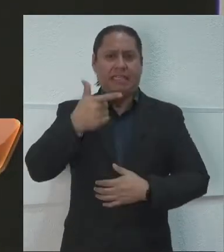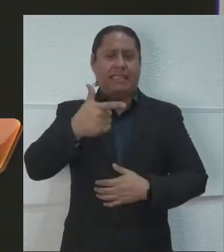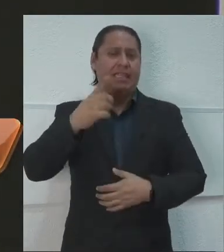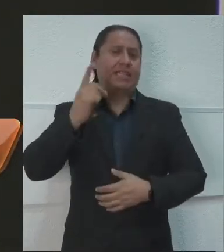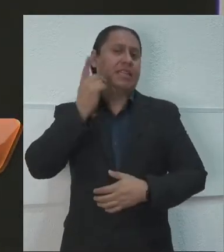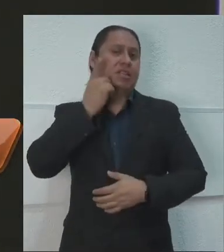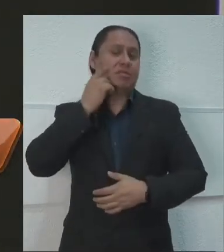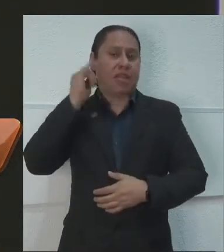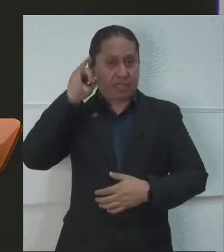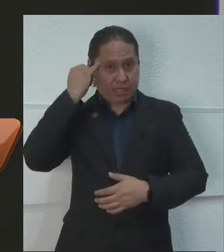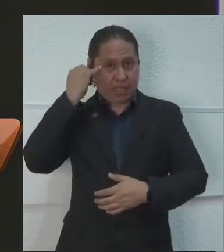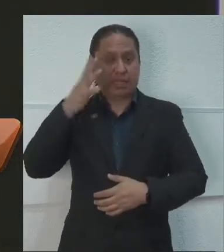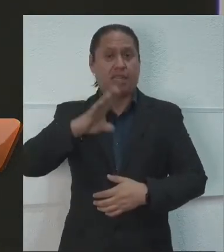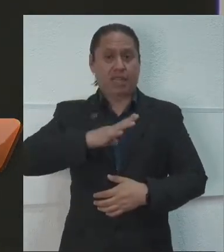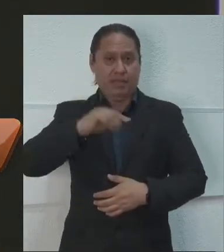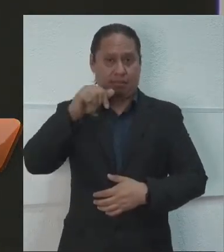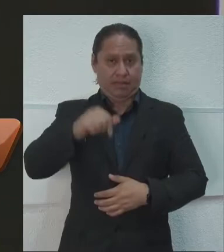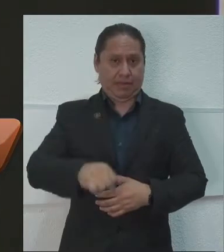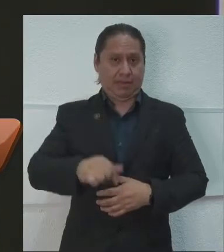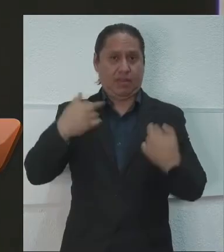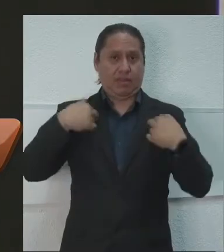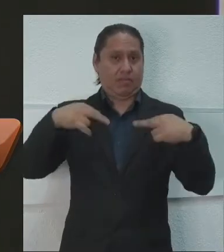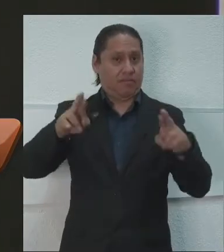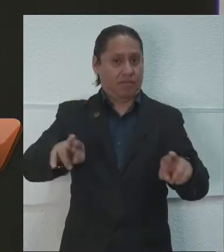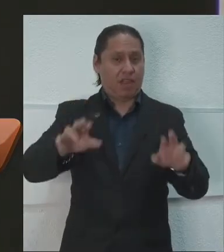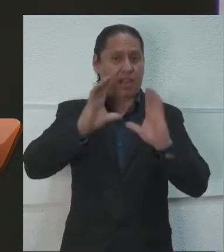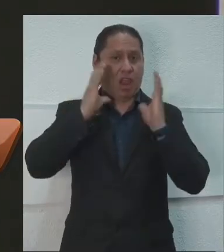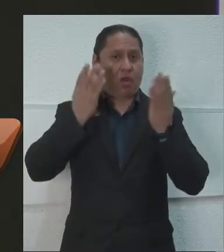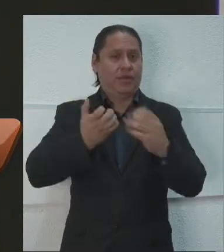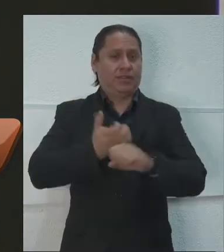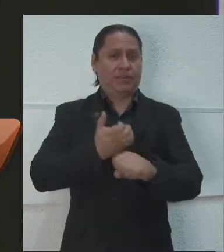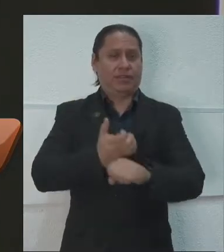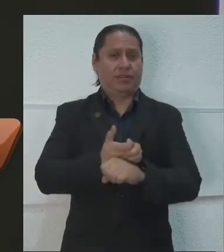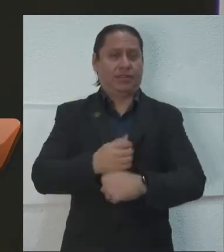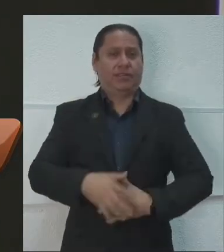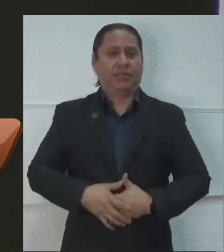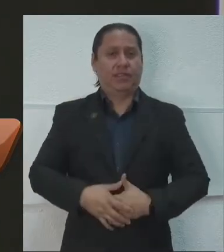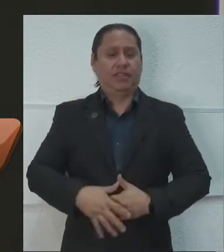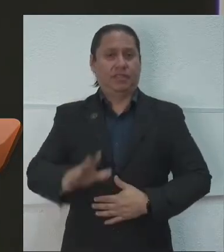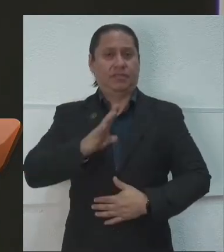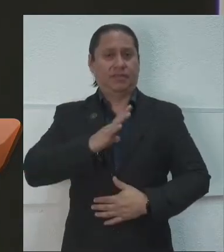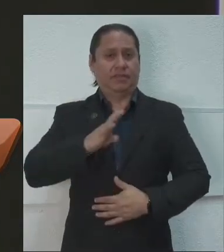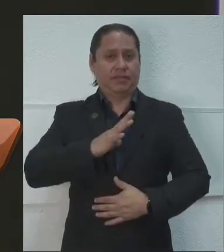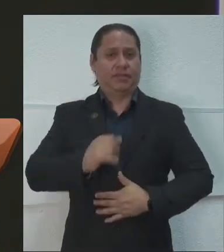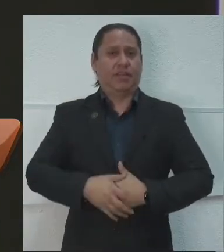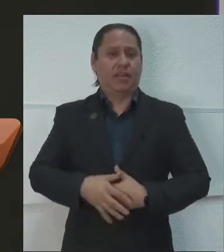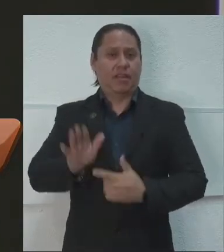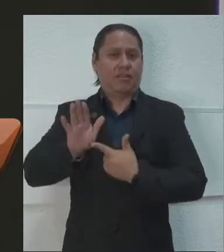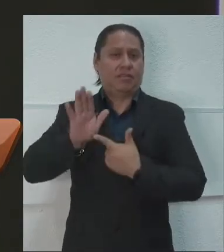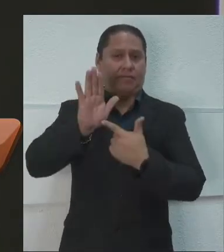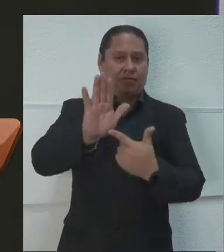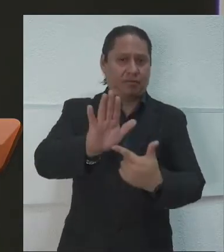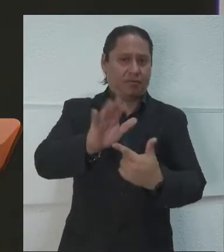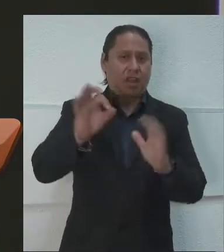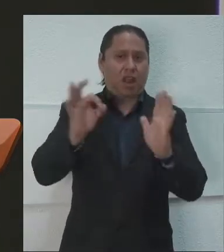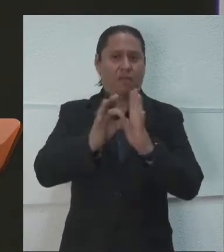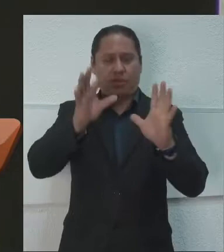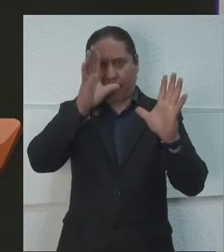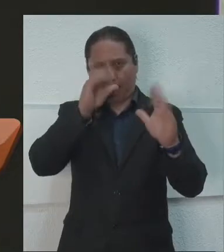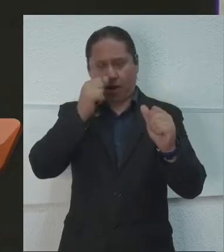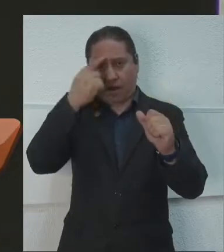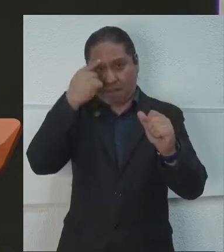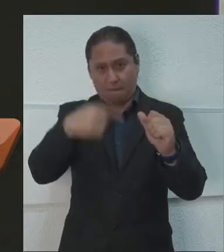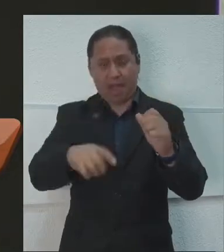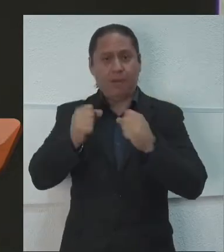diputados indígenas que representamos en este Congreso del Estado, y que teníamos que presentar este punto de acuerdo